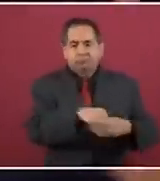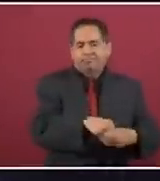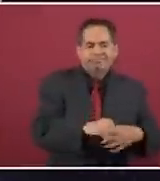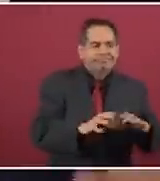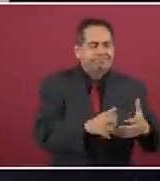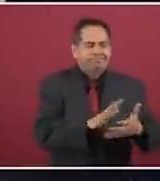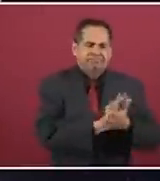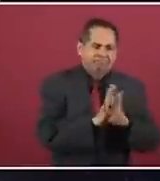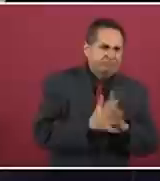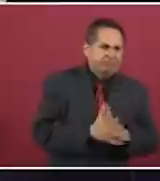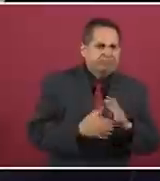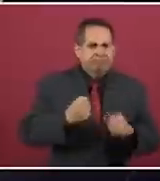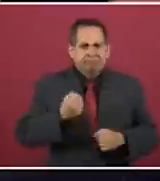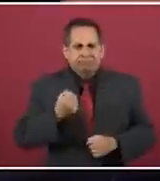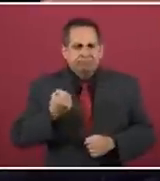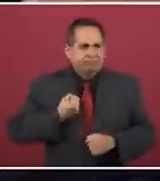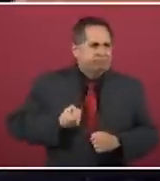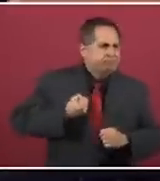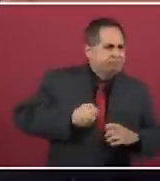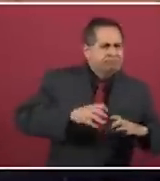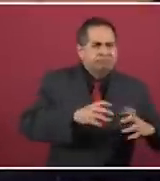Ahora hubo un enfrentamiento